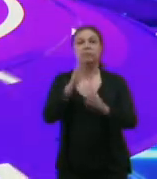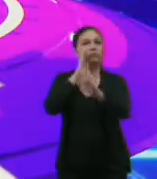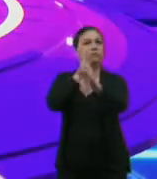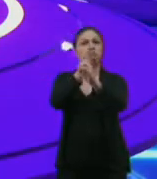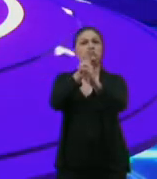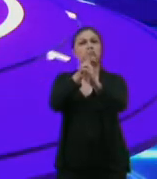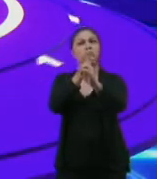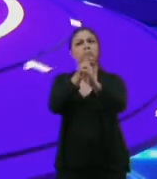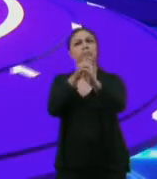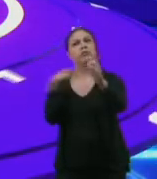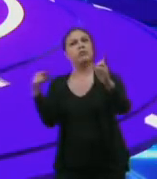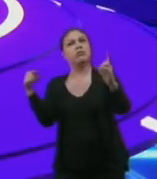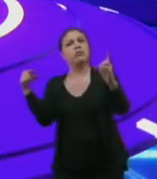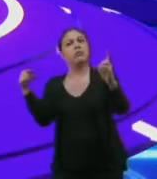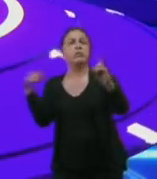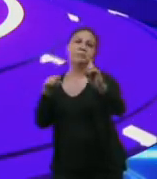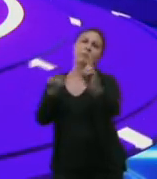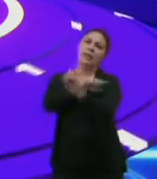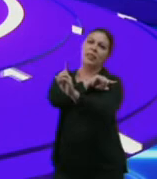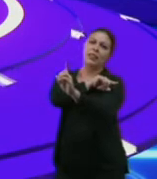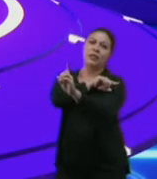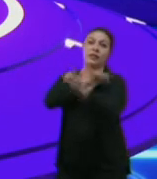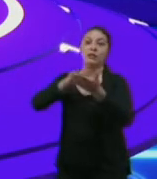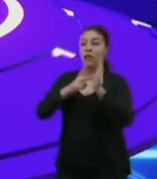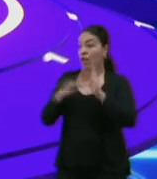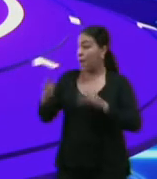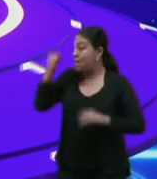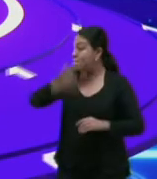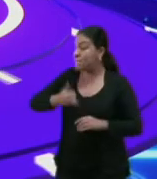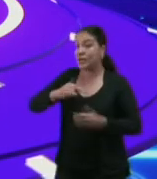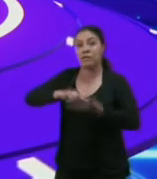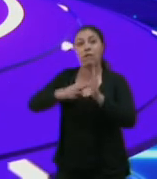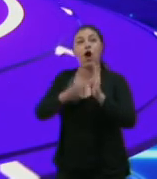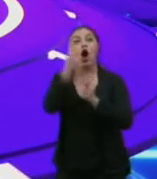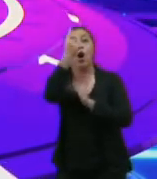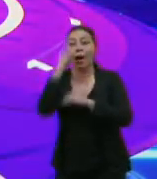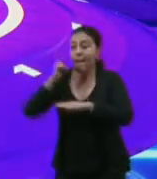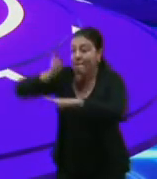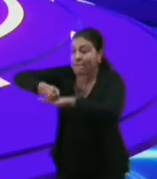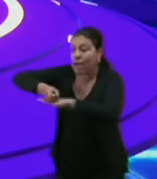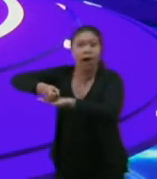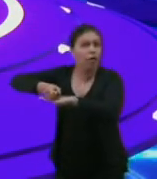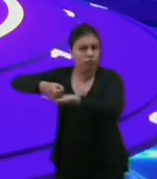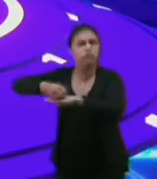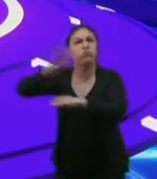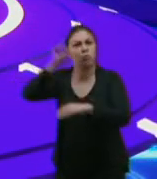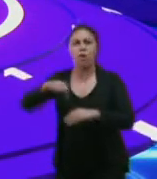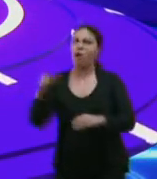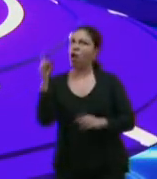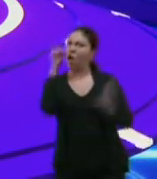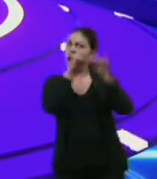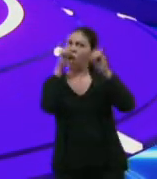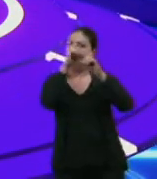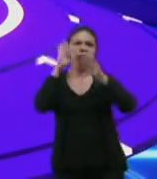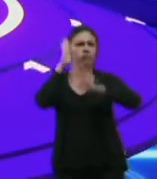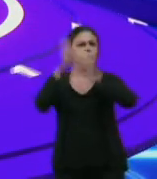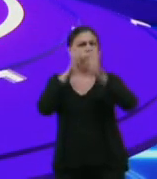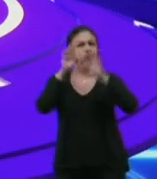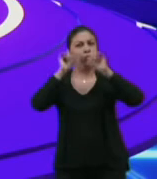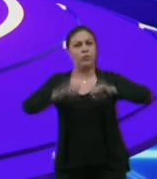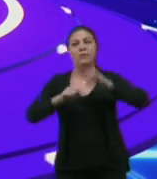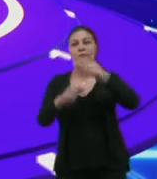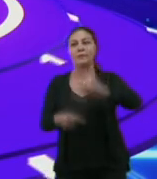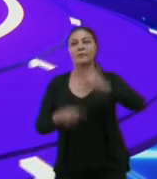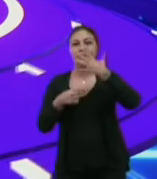nada lo indica no significa que sea la única instrucción allí hay un espacio de creación sexta